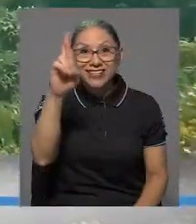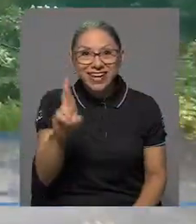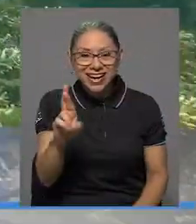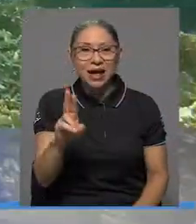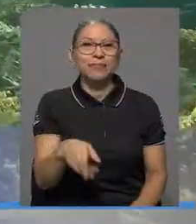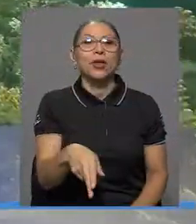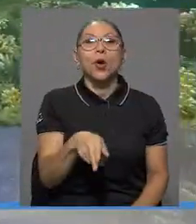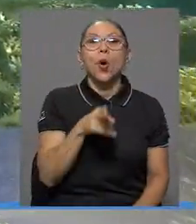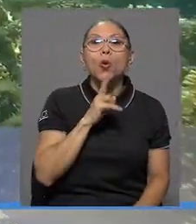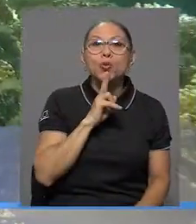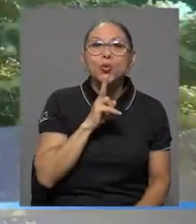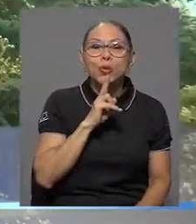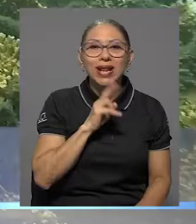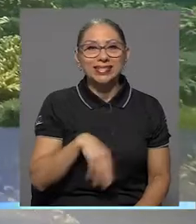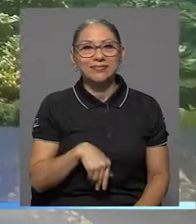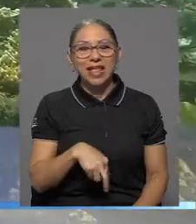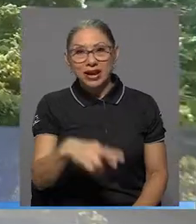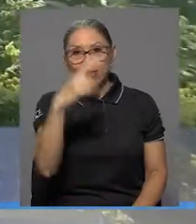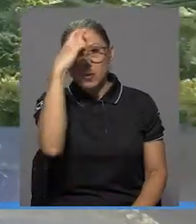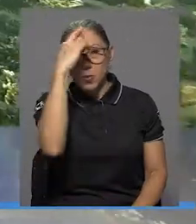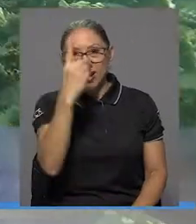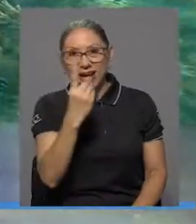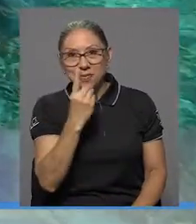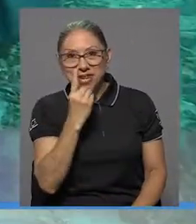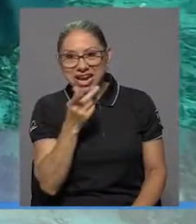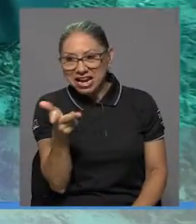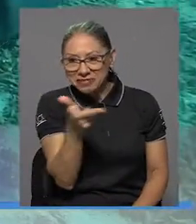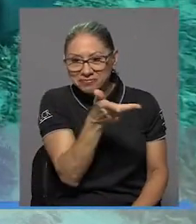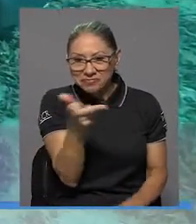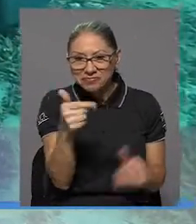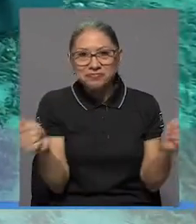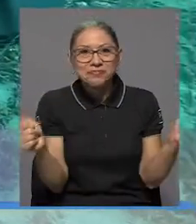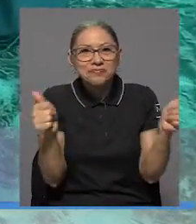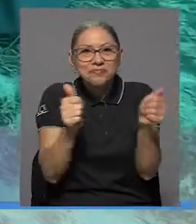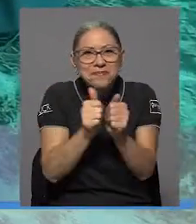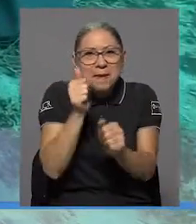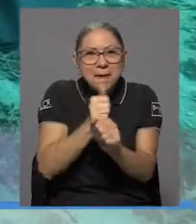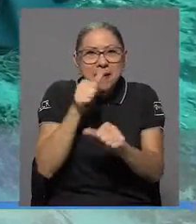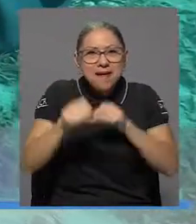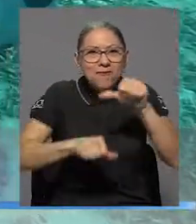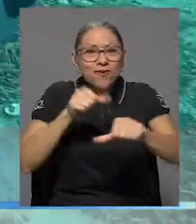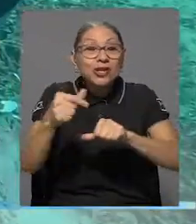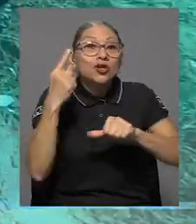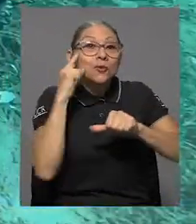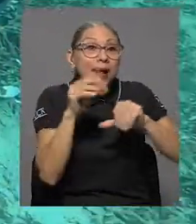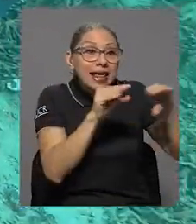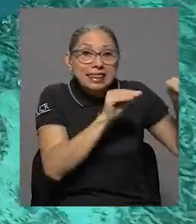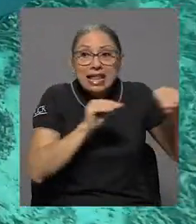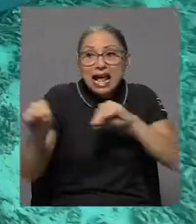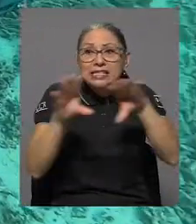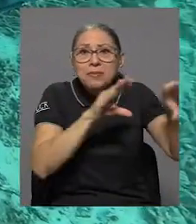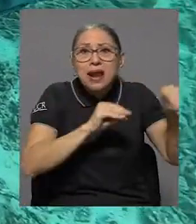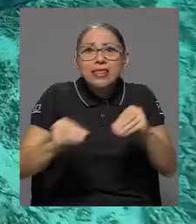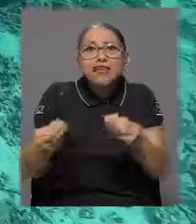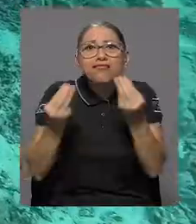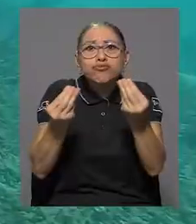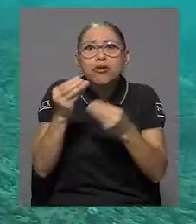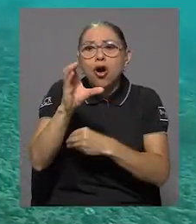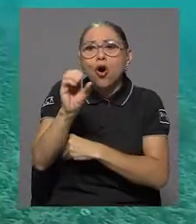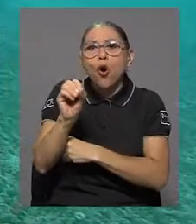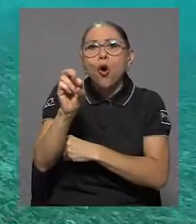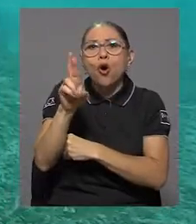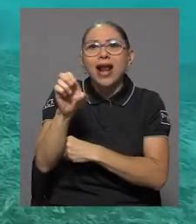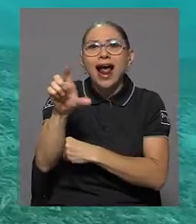Costa Rica, Honduras y República Dominicana unieron esfuerzos para realizar un trasplante masivo de corales.